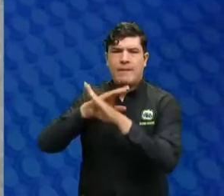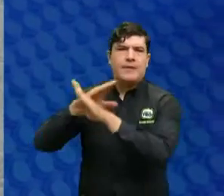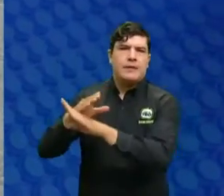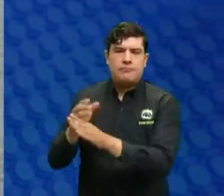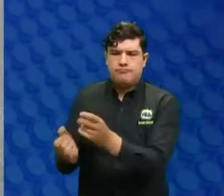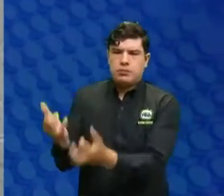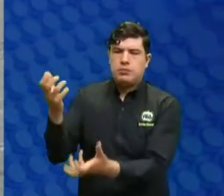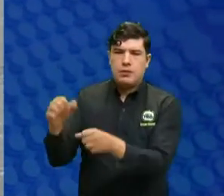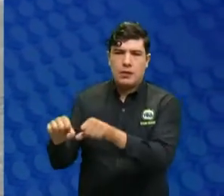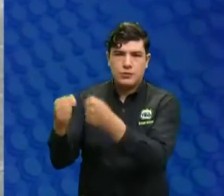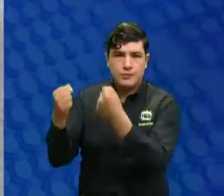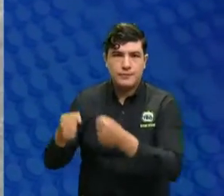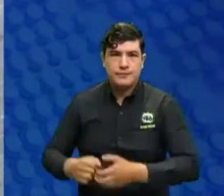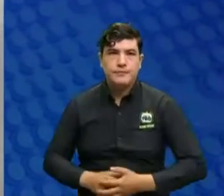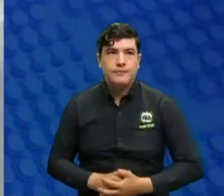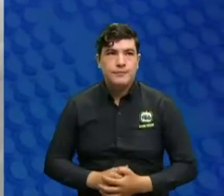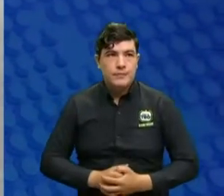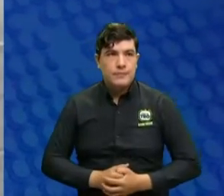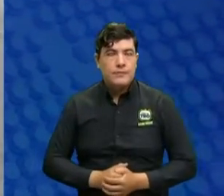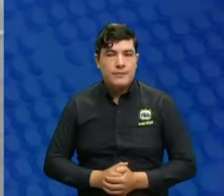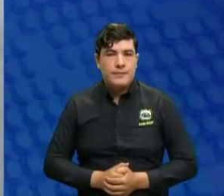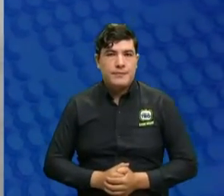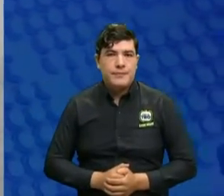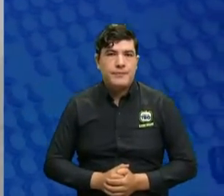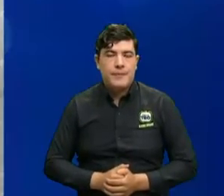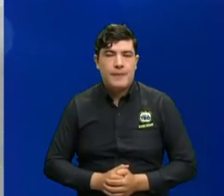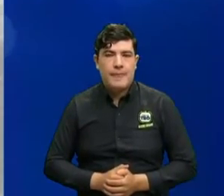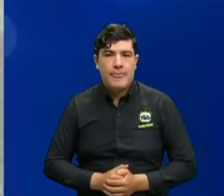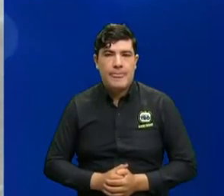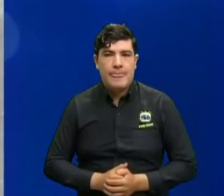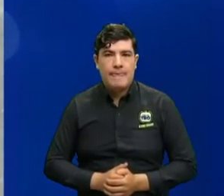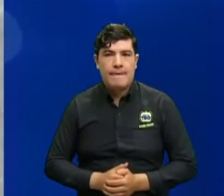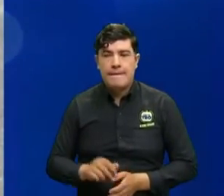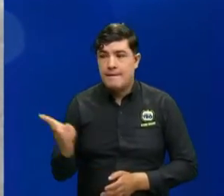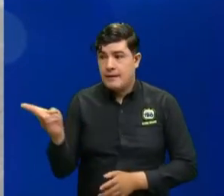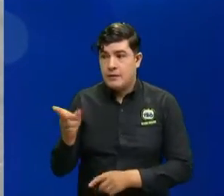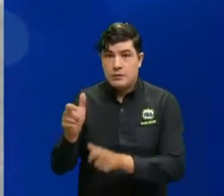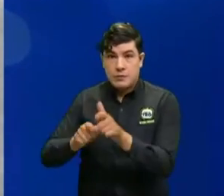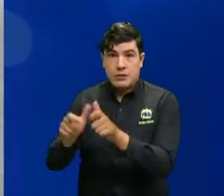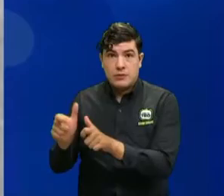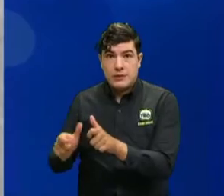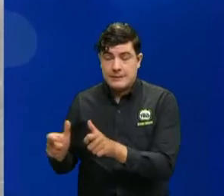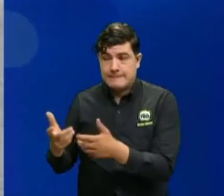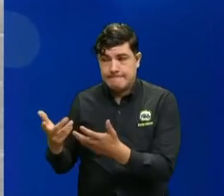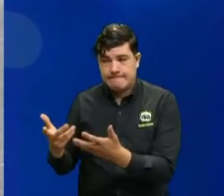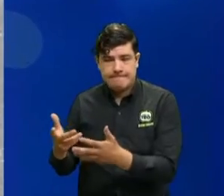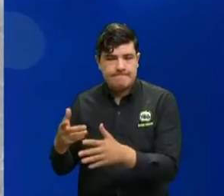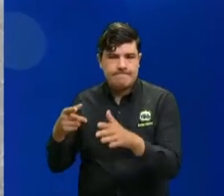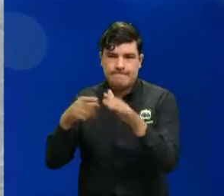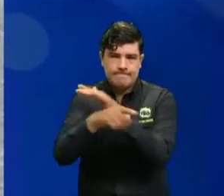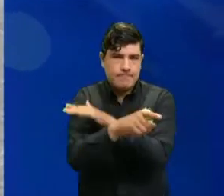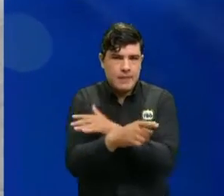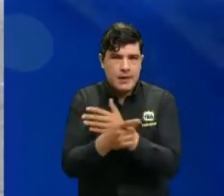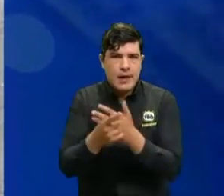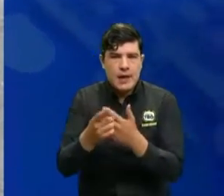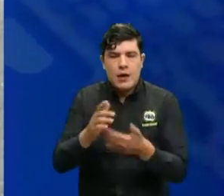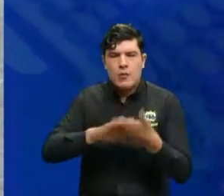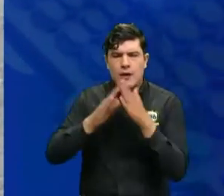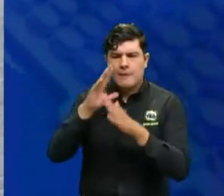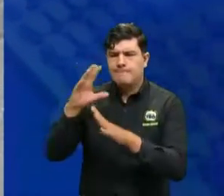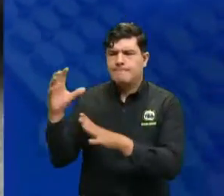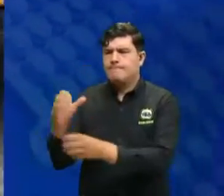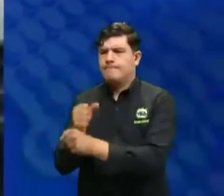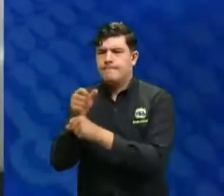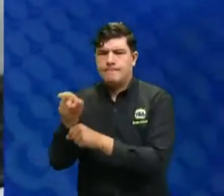La rápida acción de la comunidad logró evitar el robo, sin embargo, los presuntos ladrones huyeron del lugar. Las autoridades, mientras tanto, buscan a través de las cámaras